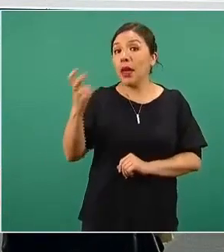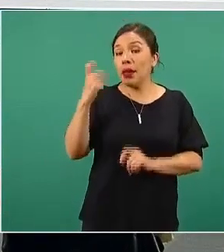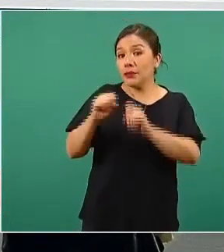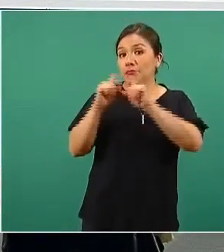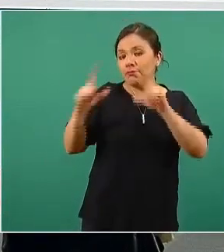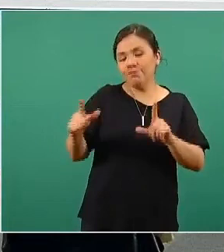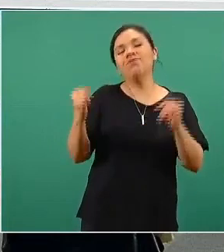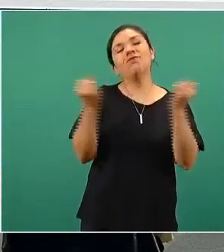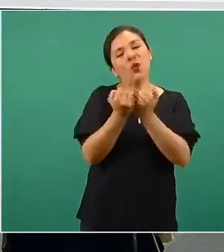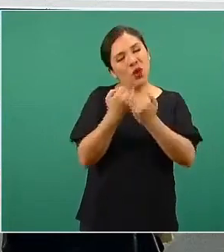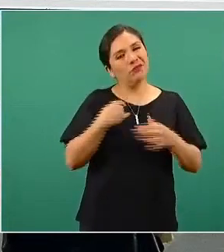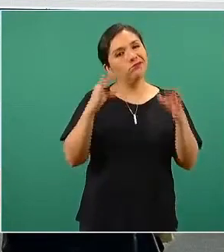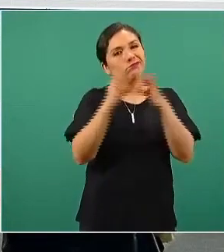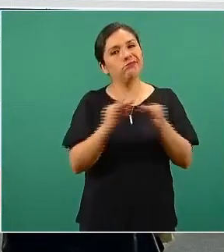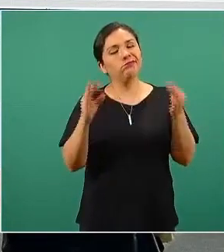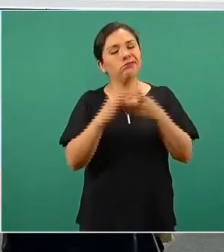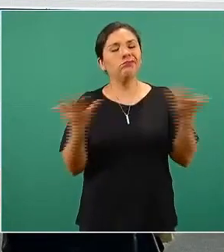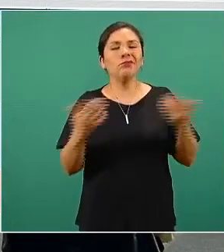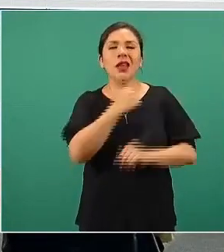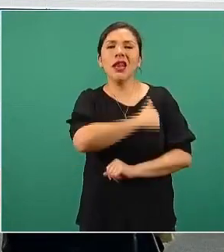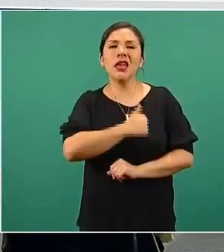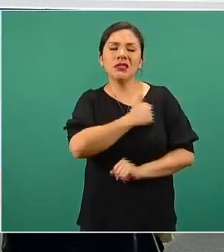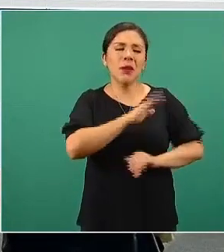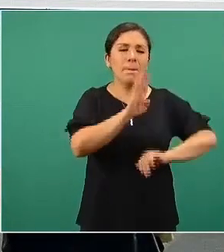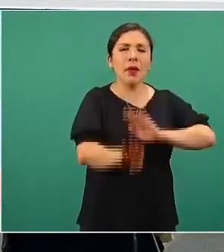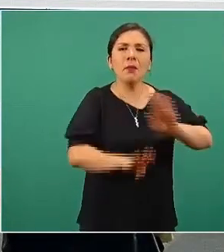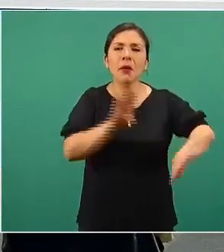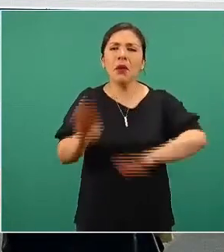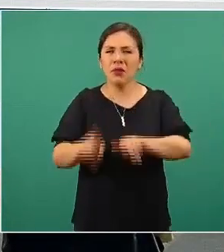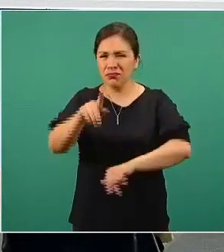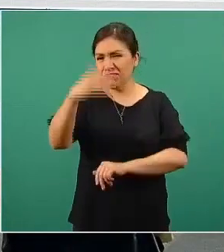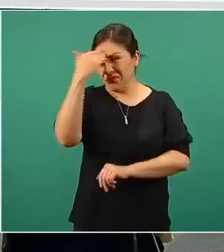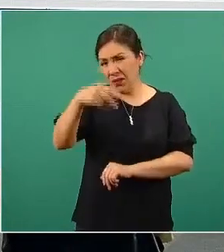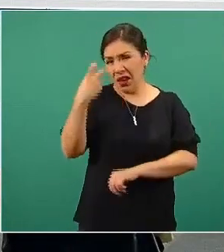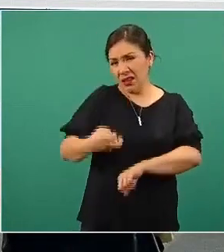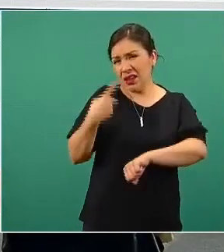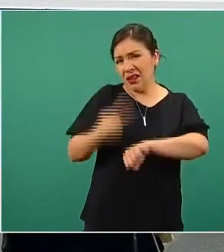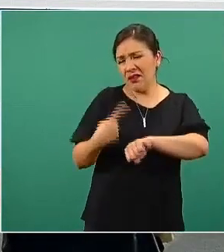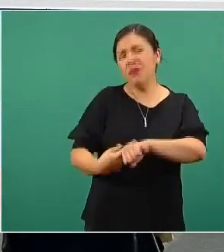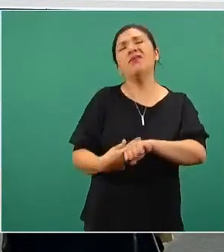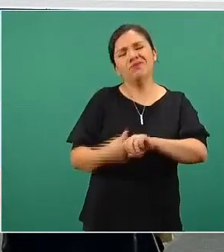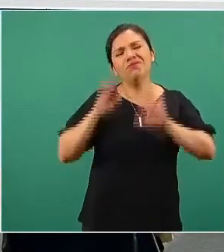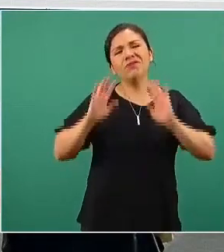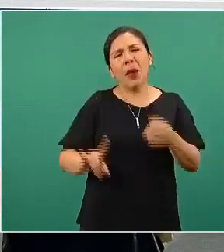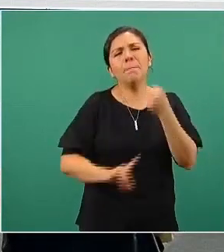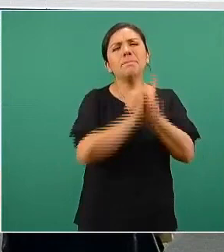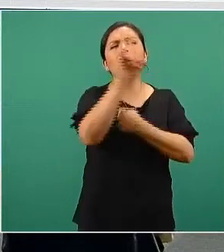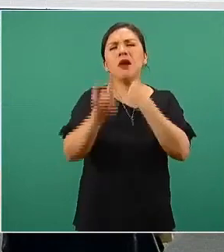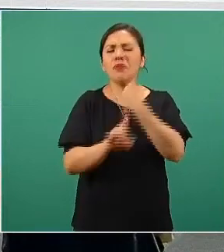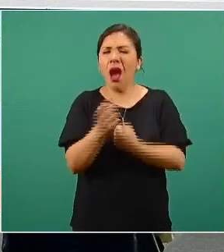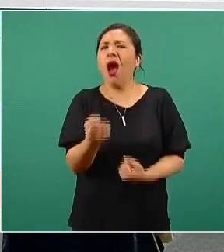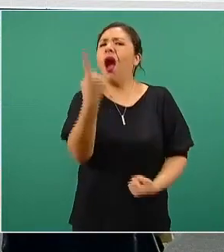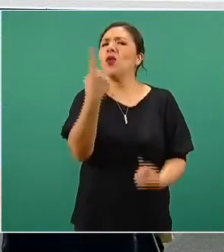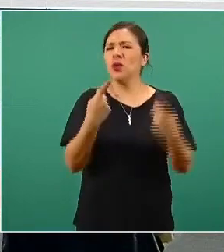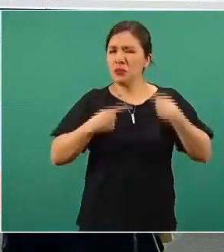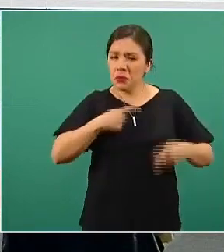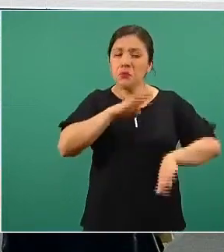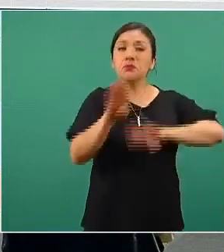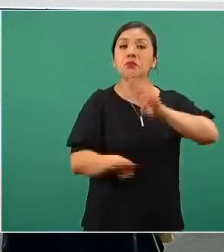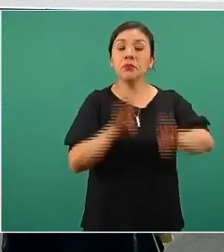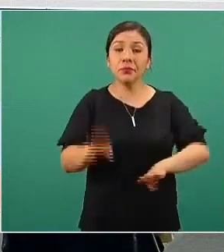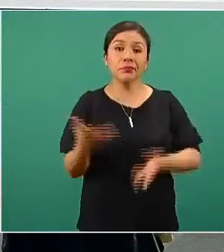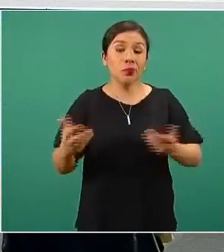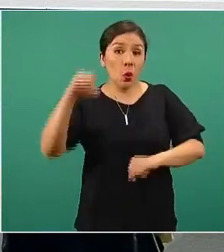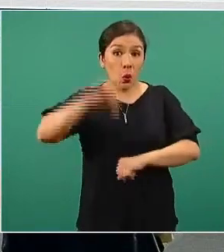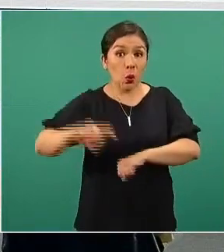no omitimos mencionar las lamentables defunciones. Sabemos que esta enfermedad ha ocasionado la muerte de algunas personas, y el